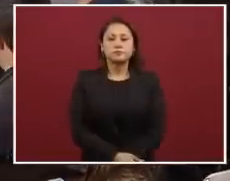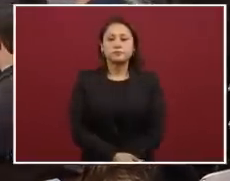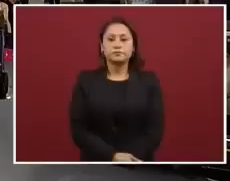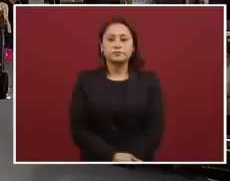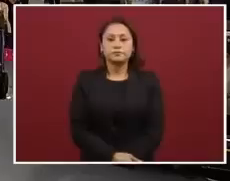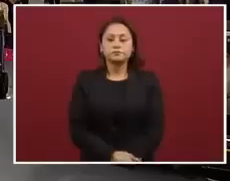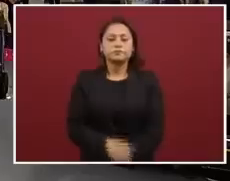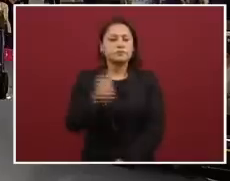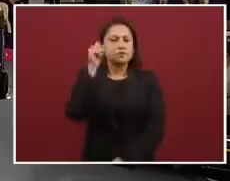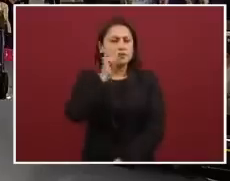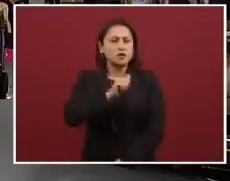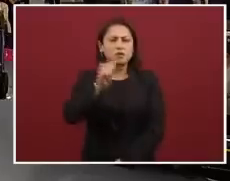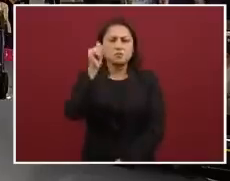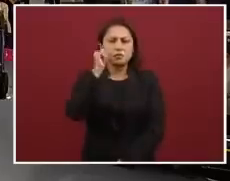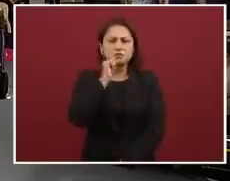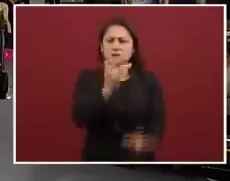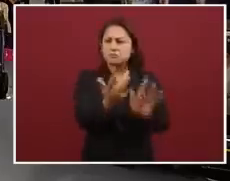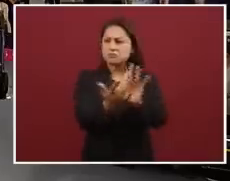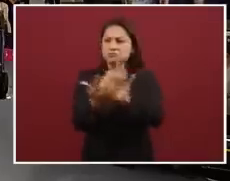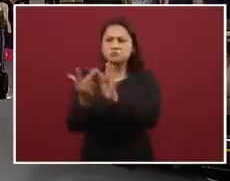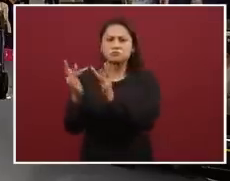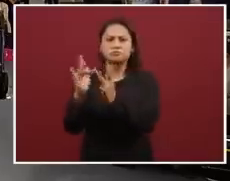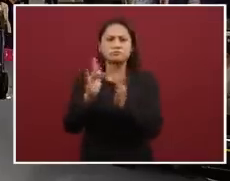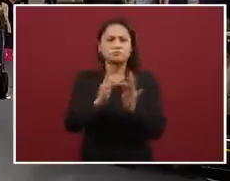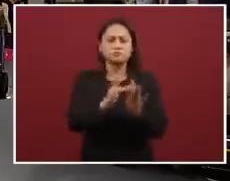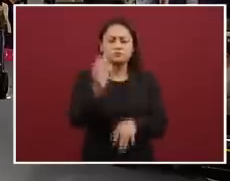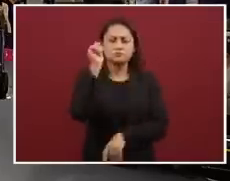hablando con ustedes. Muchas gracias.